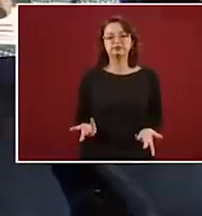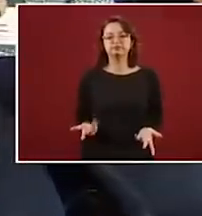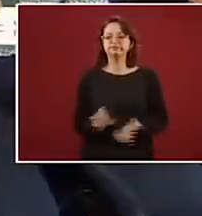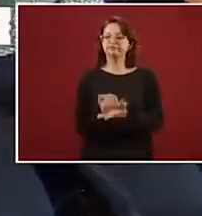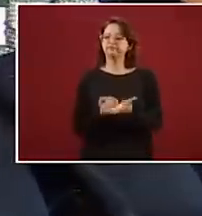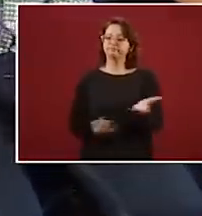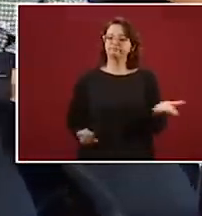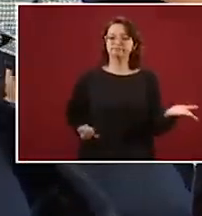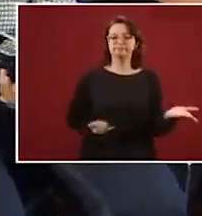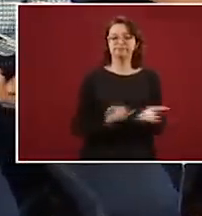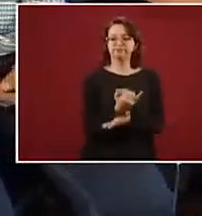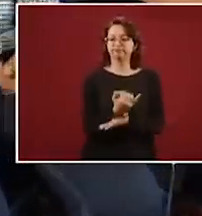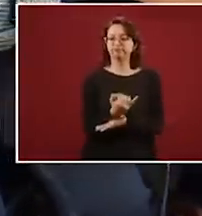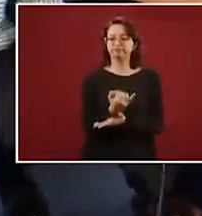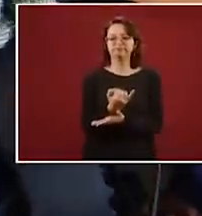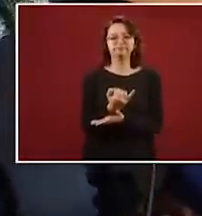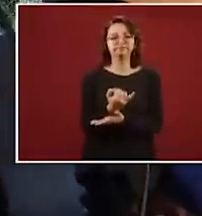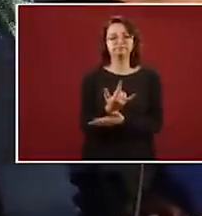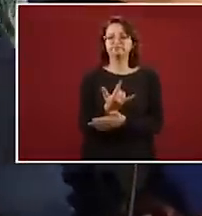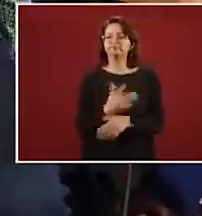vender estos aviones